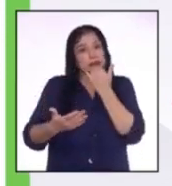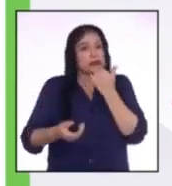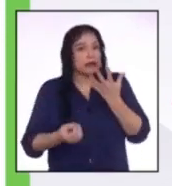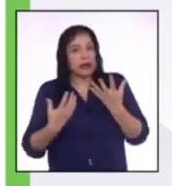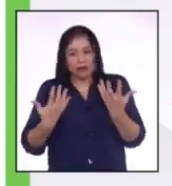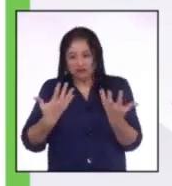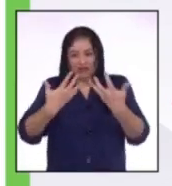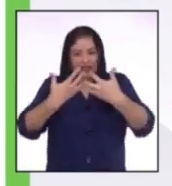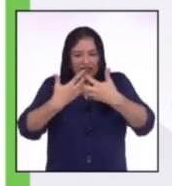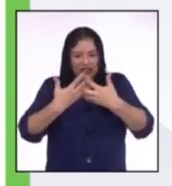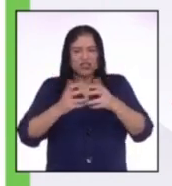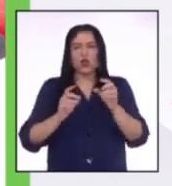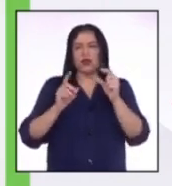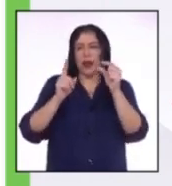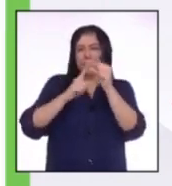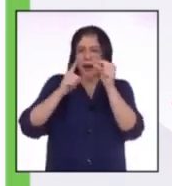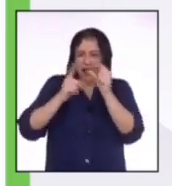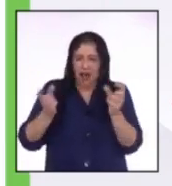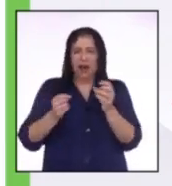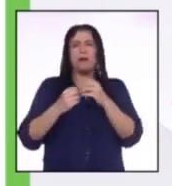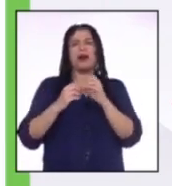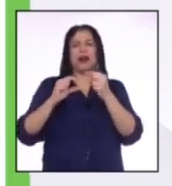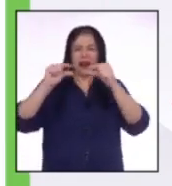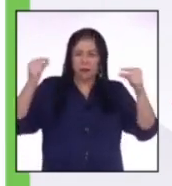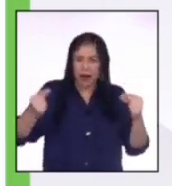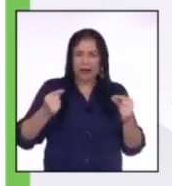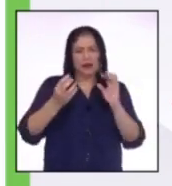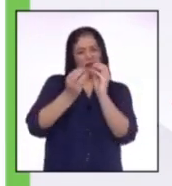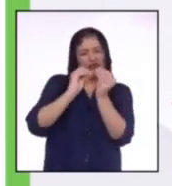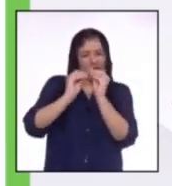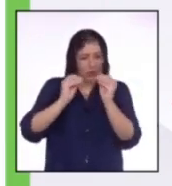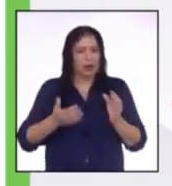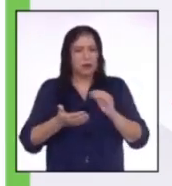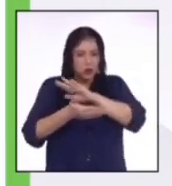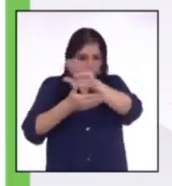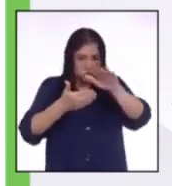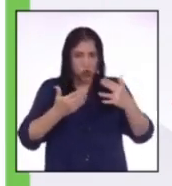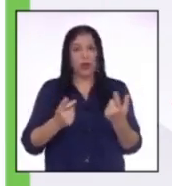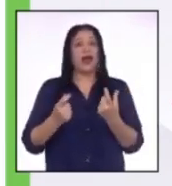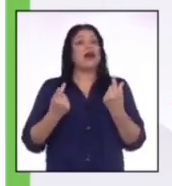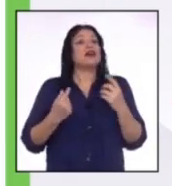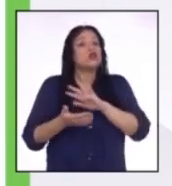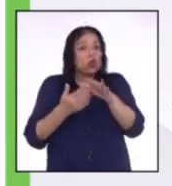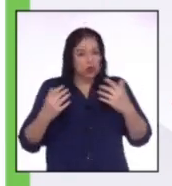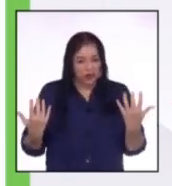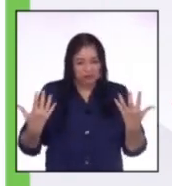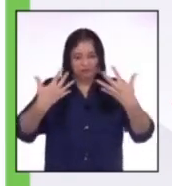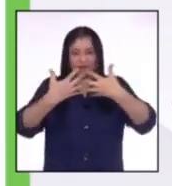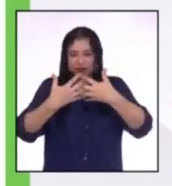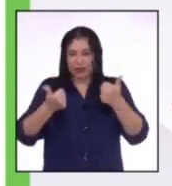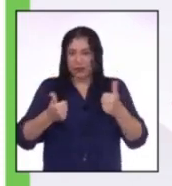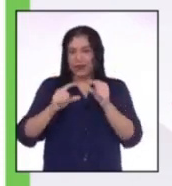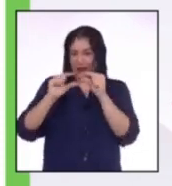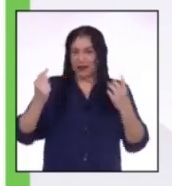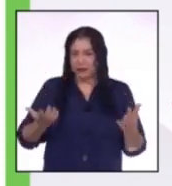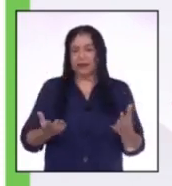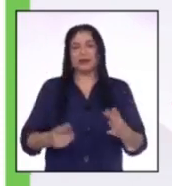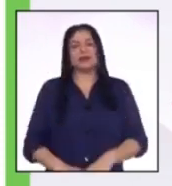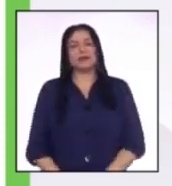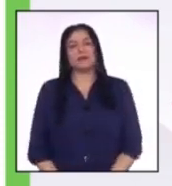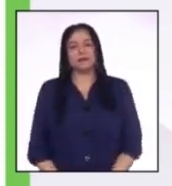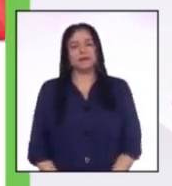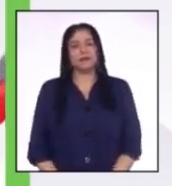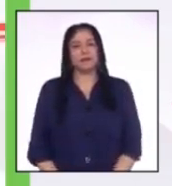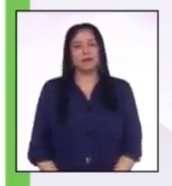coherencia la cohesión la adecuación la ortografía y gramática de